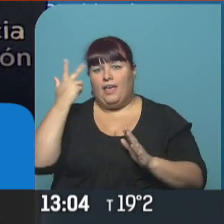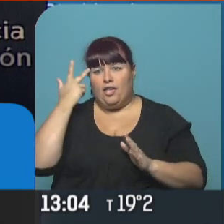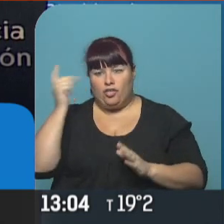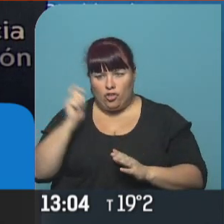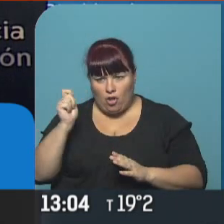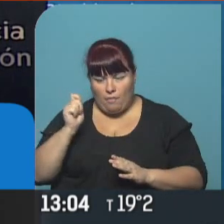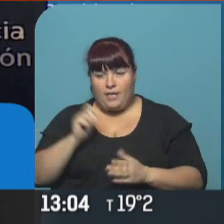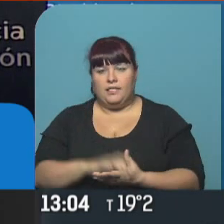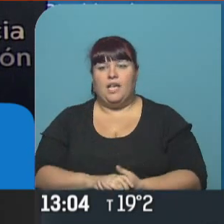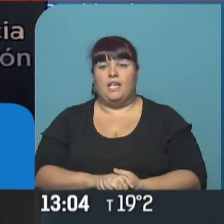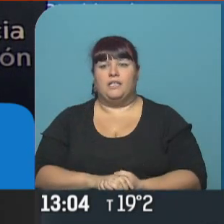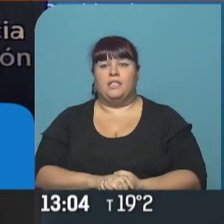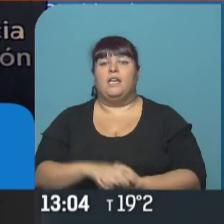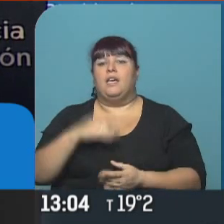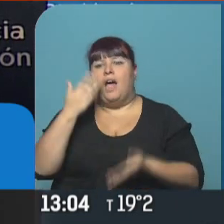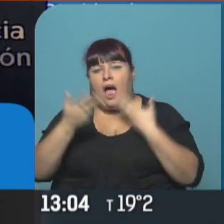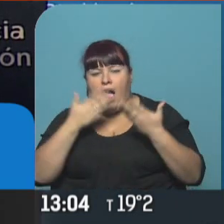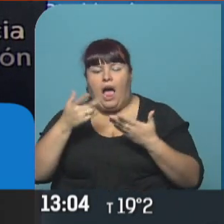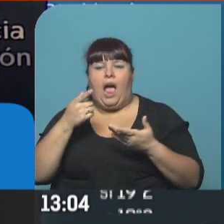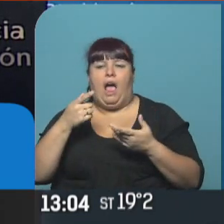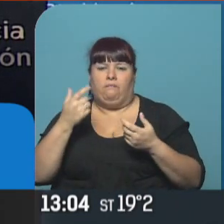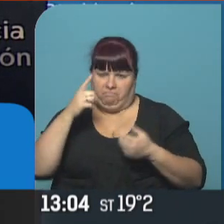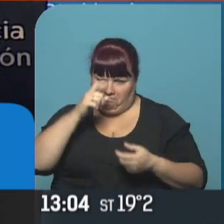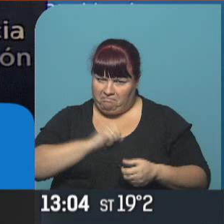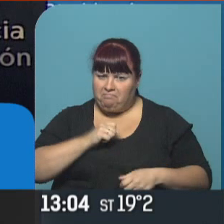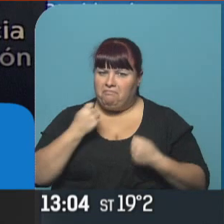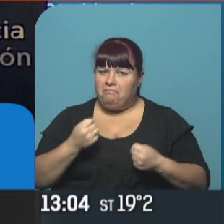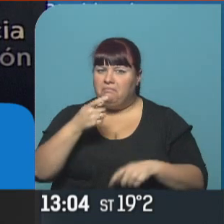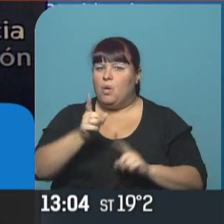meses y las declaraciones audaces que ha